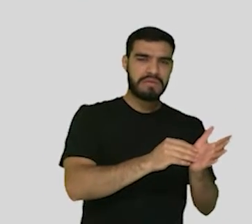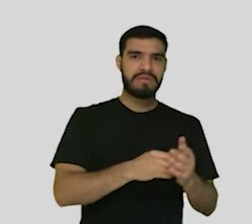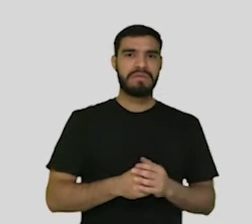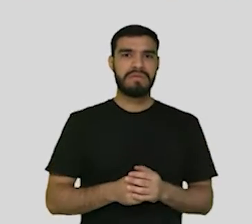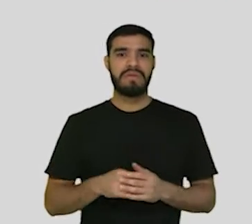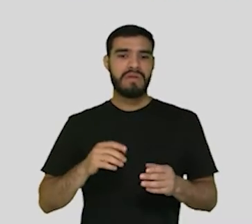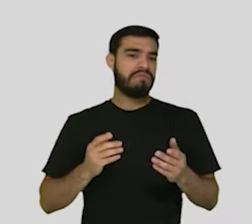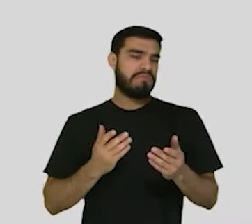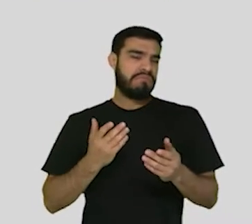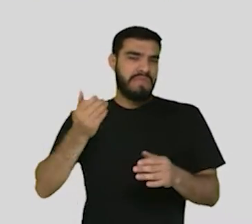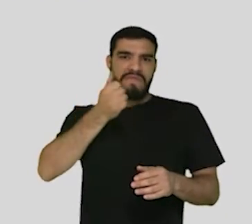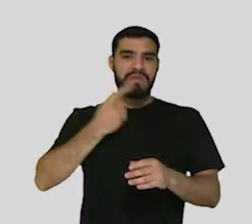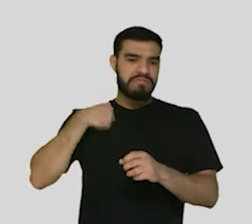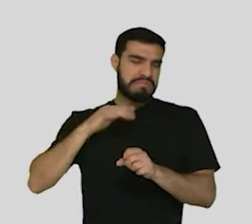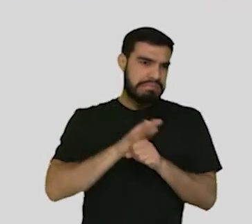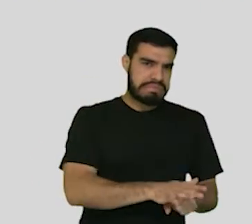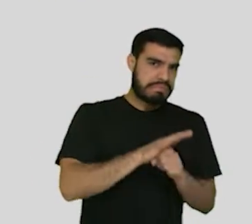ayepa